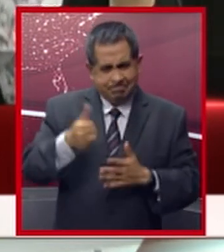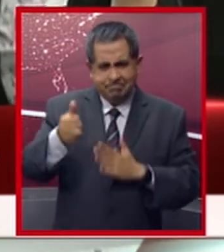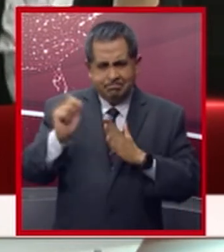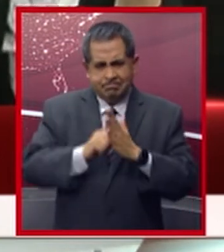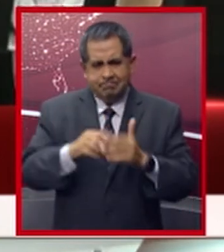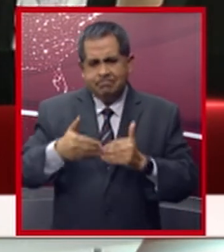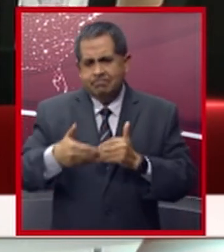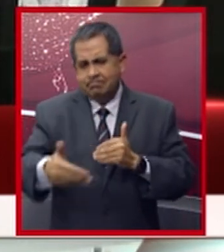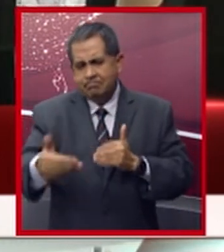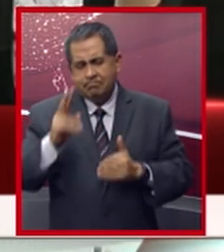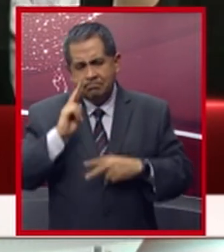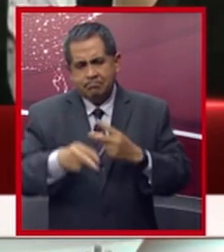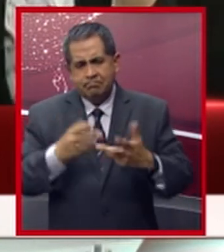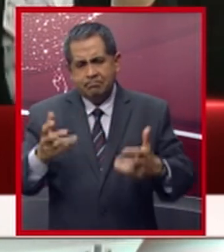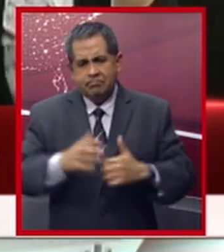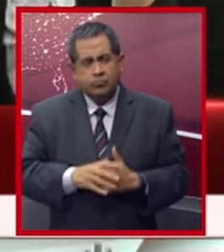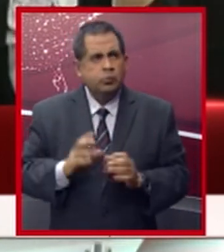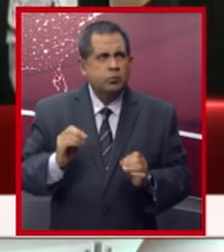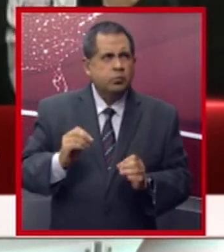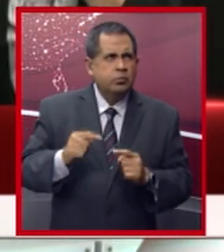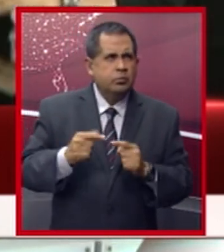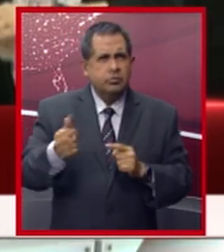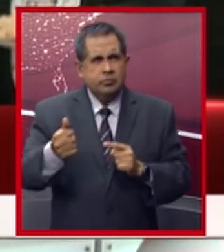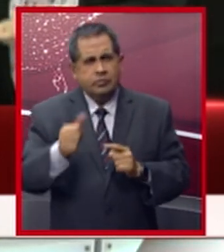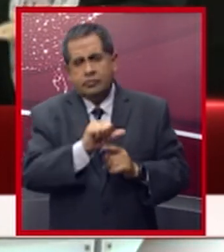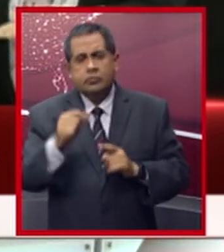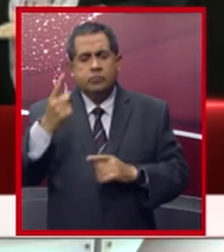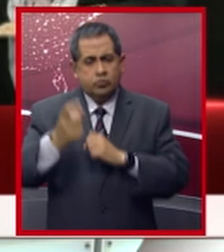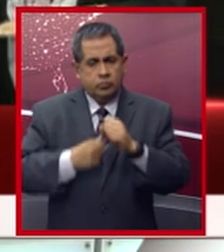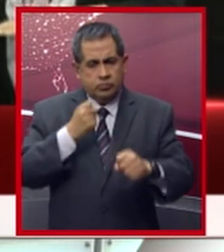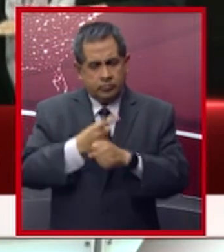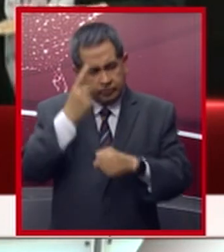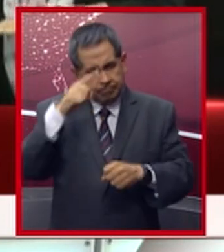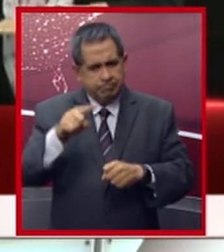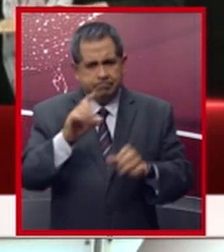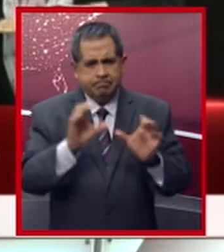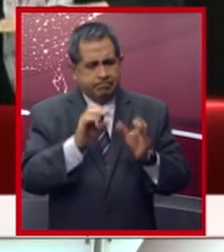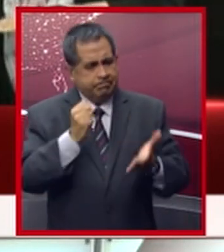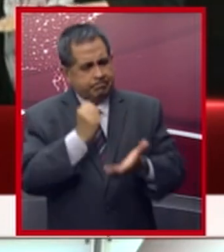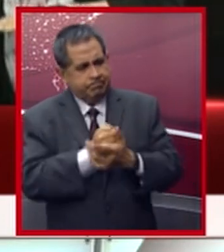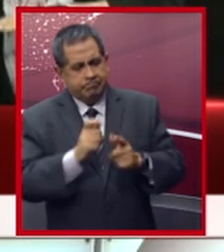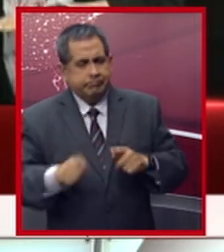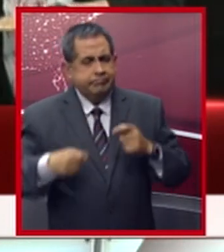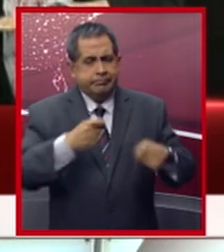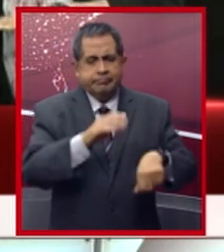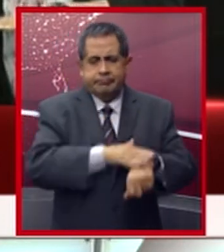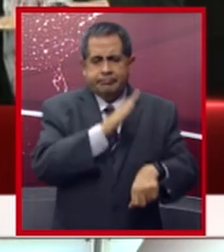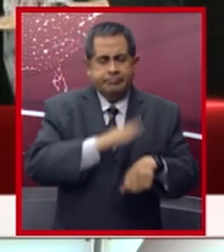son 1 año para el tema del sistema de calificación.